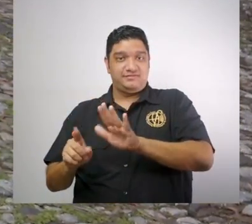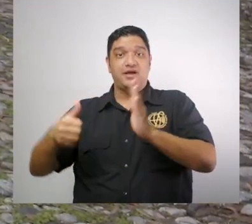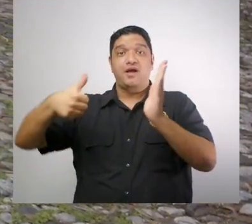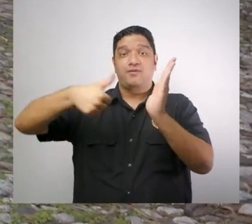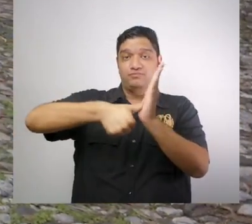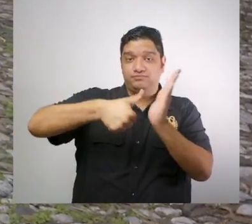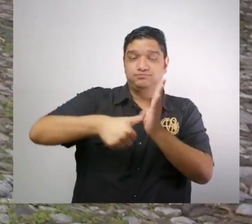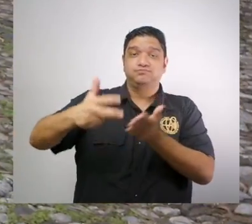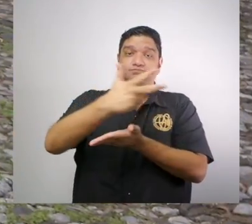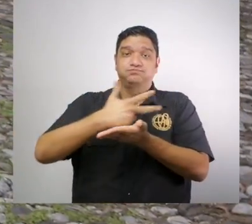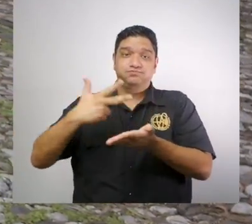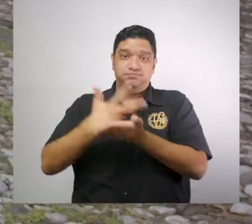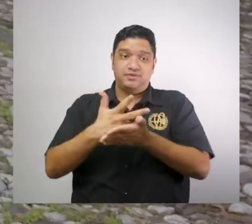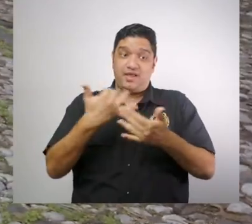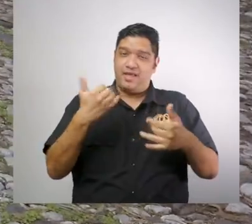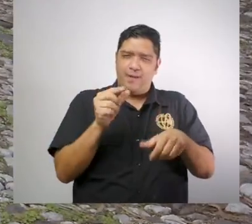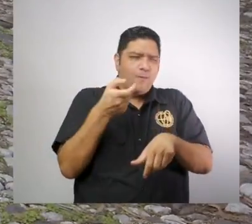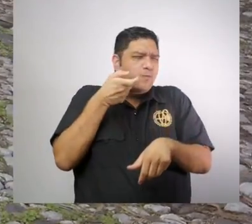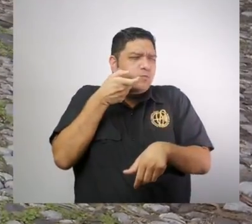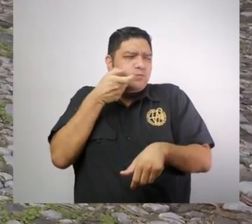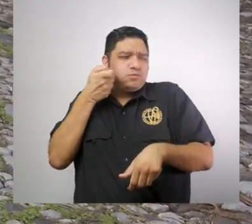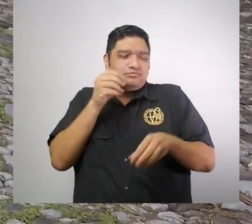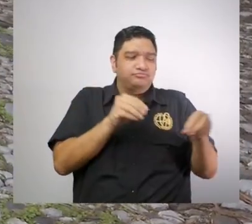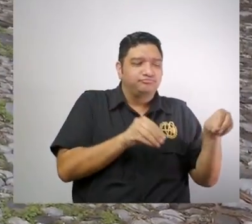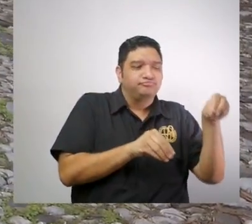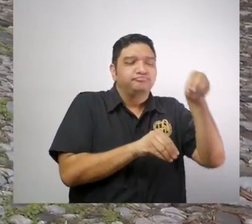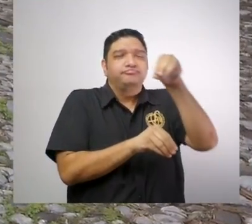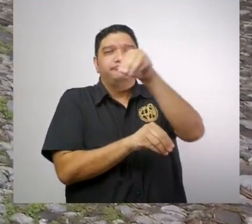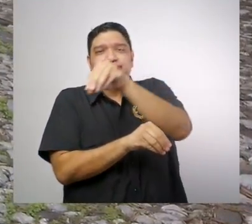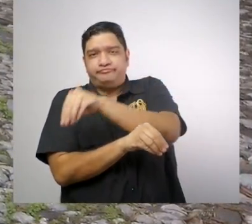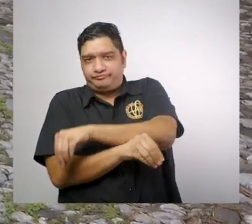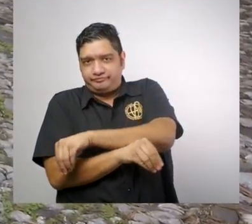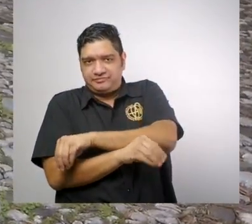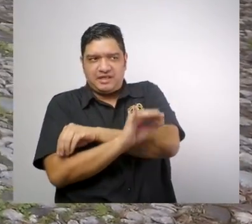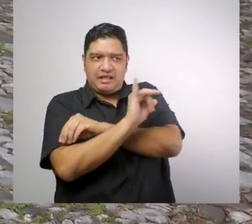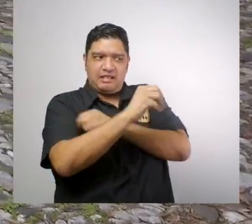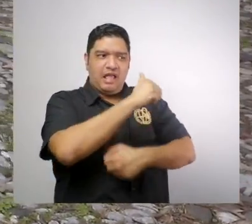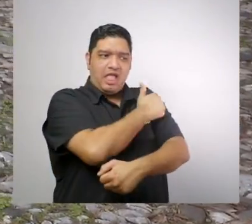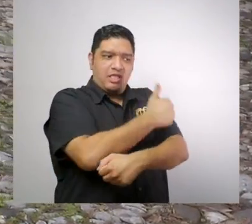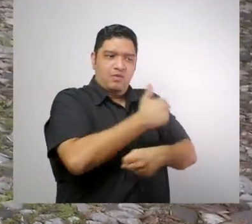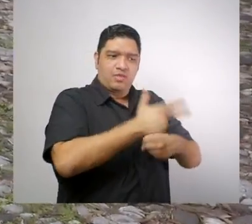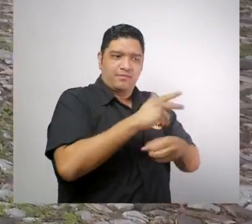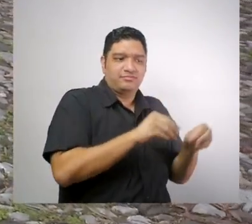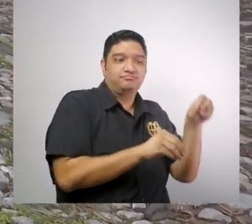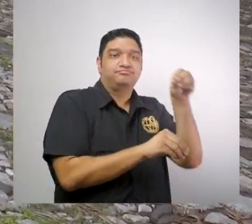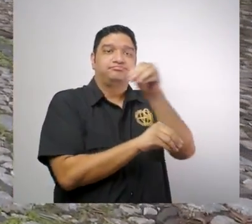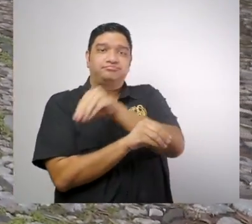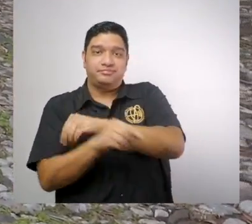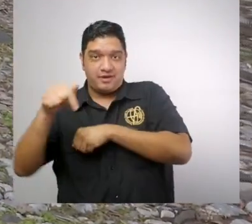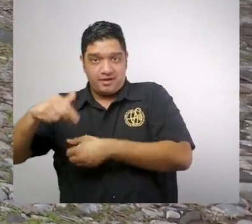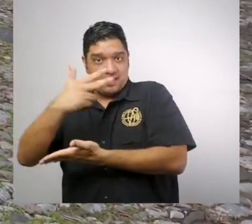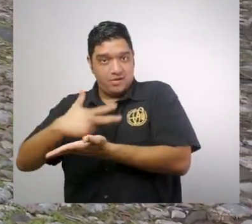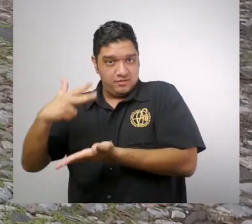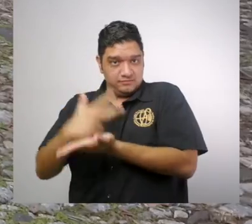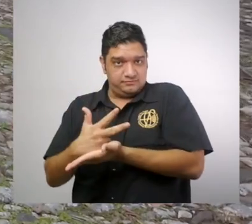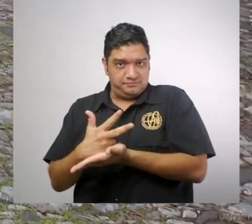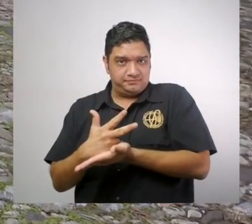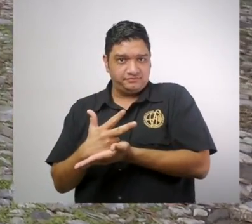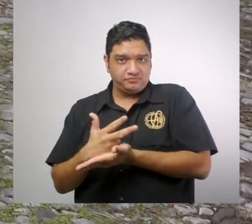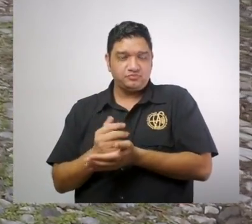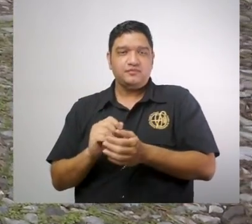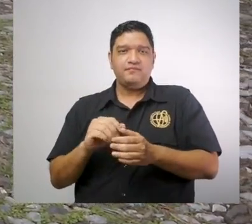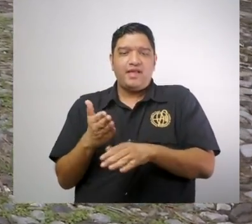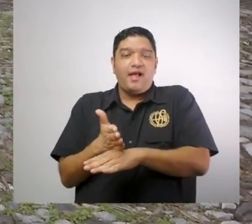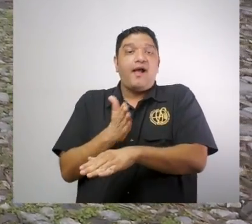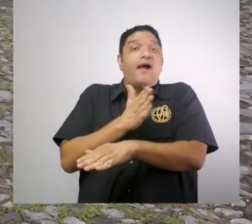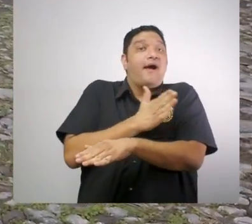ayuntamiento recién trasladado de la abandonada Guatemala, previo a tener